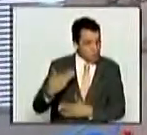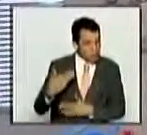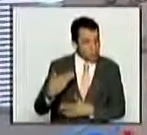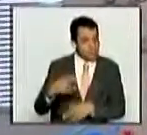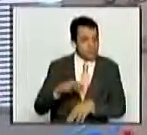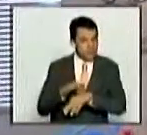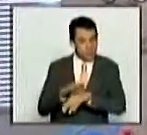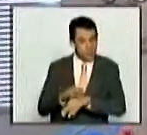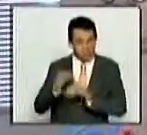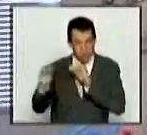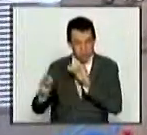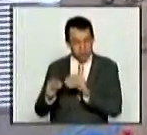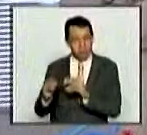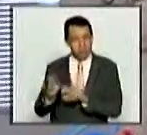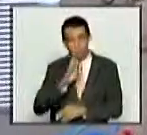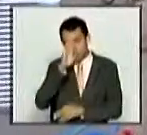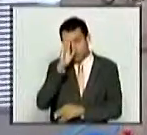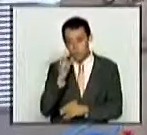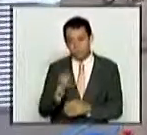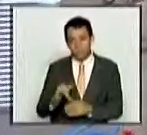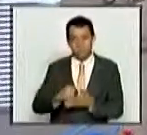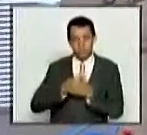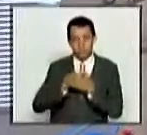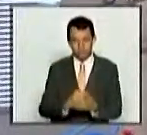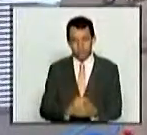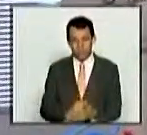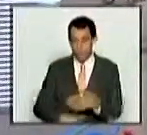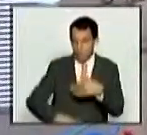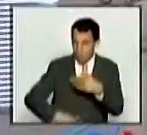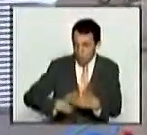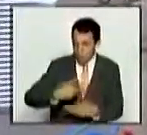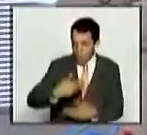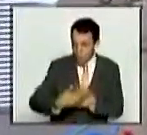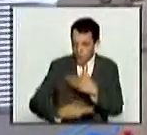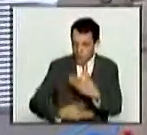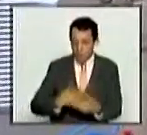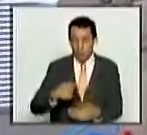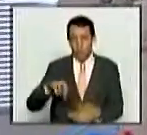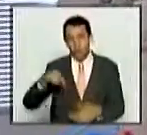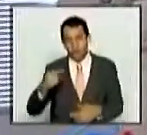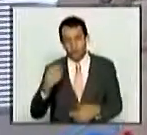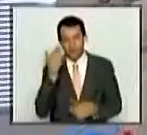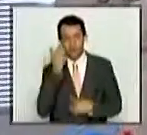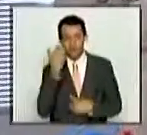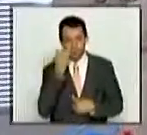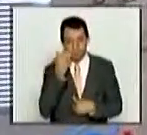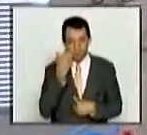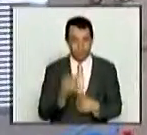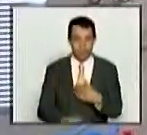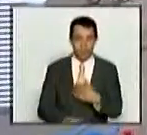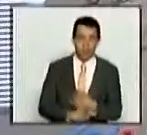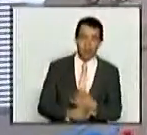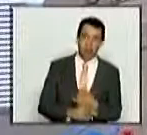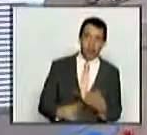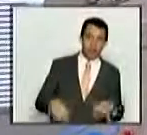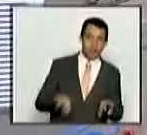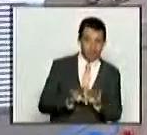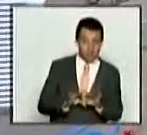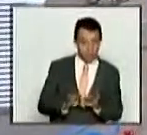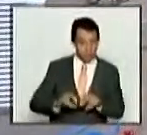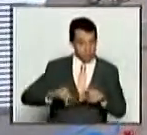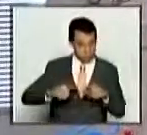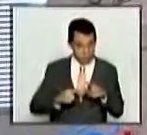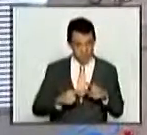medicamentos tradicionales, lo que hizo fue adquirir otra enfermedad, y es el efecto secundario que uno no